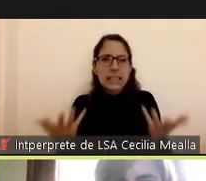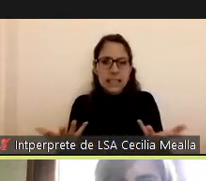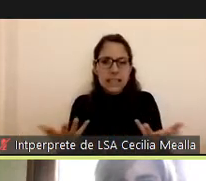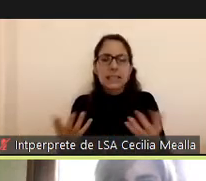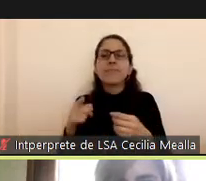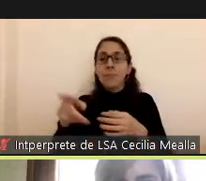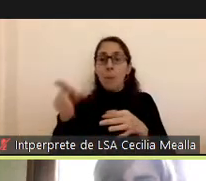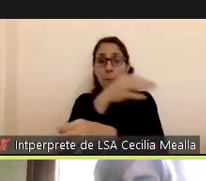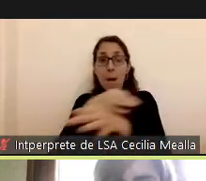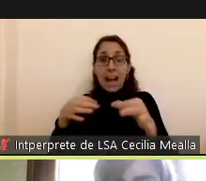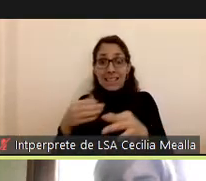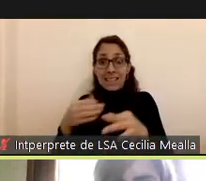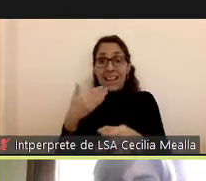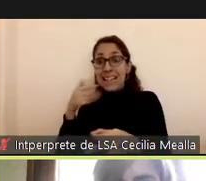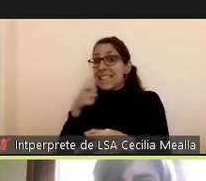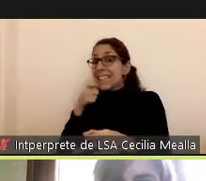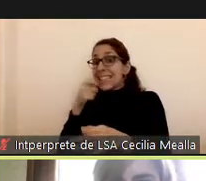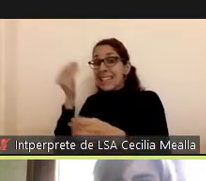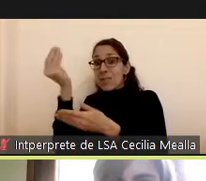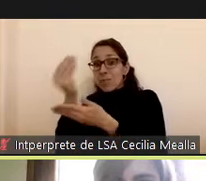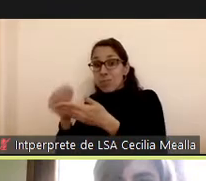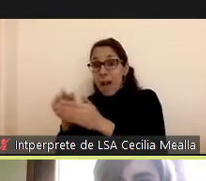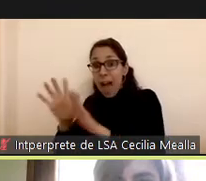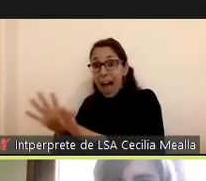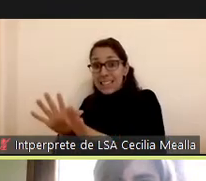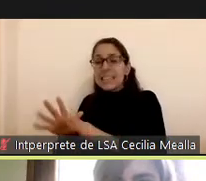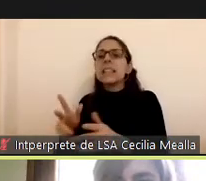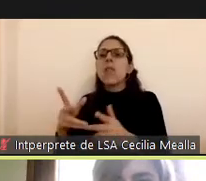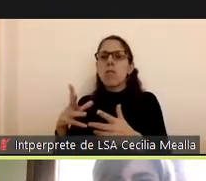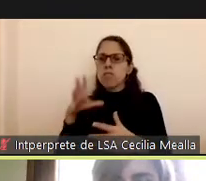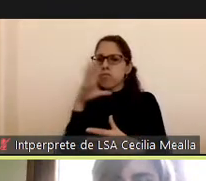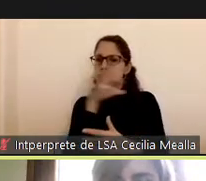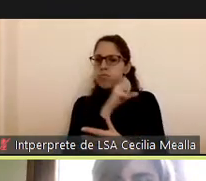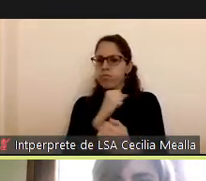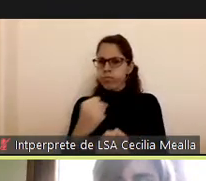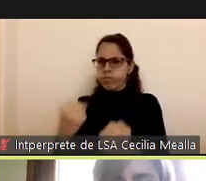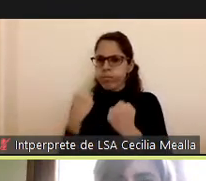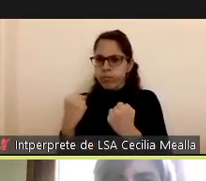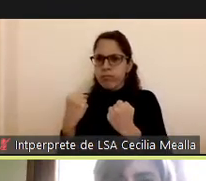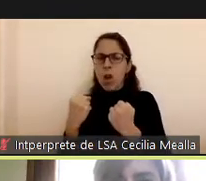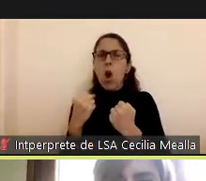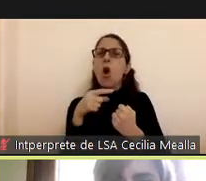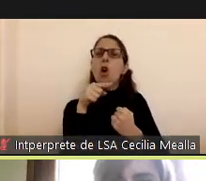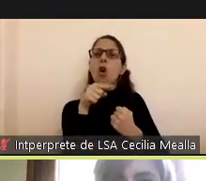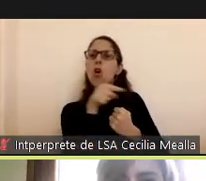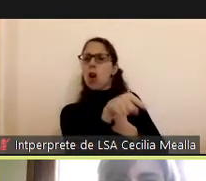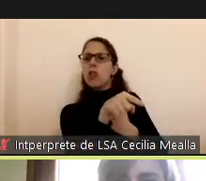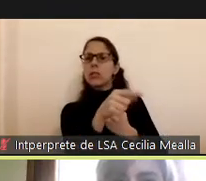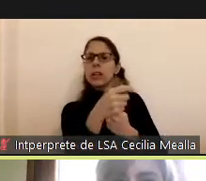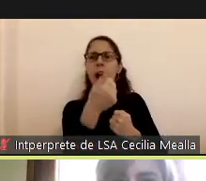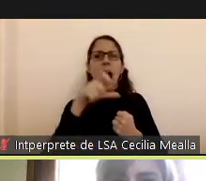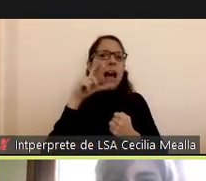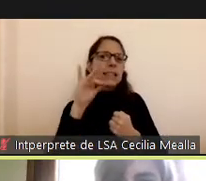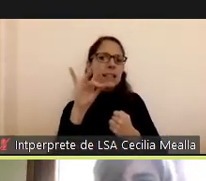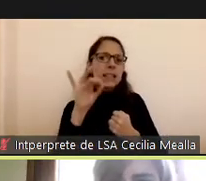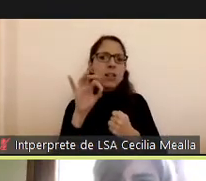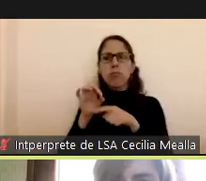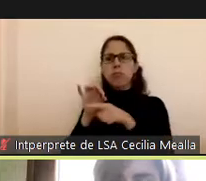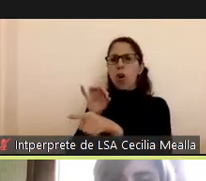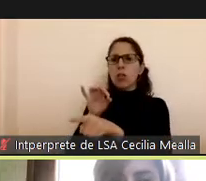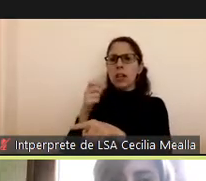es resistencia, ¿sí? Justamente a los ácidos y a los alcoholes. Por eso se llaman bacterias ácido-alcohol